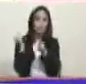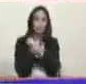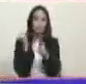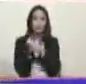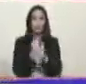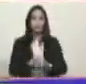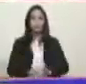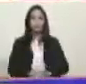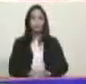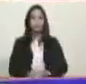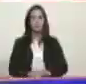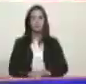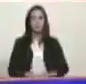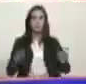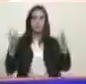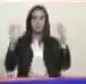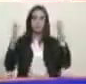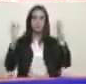gobernando.